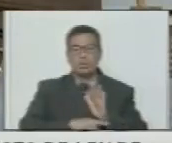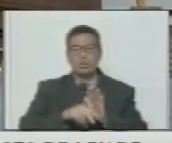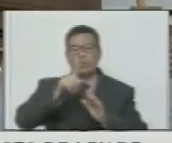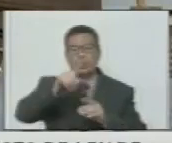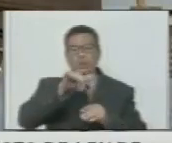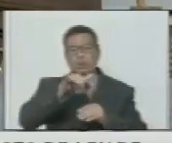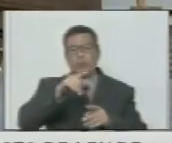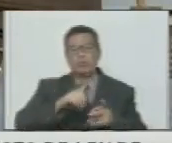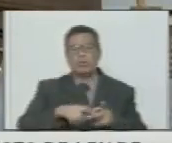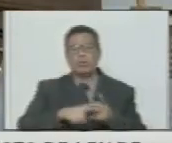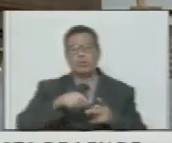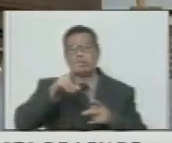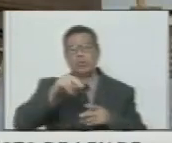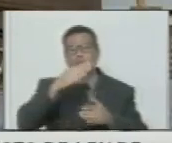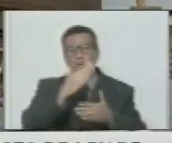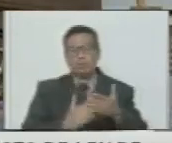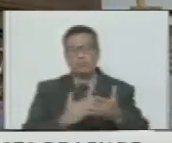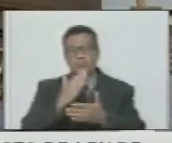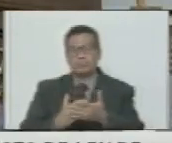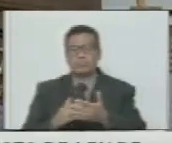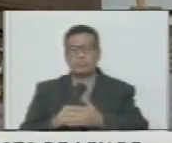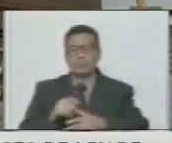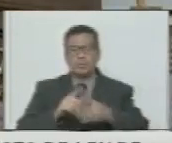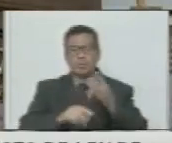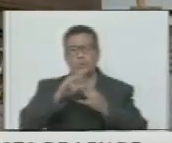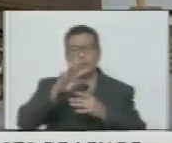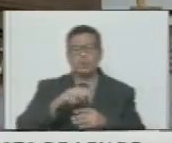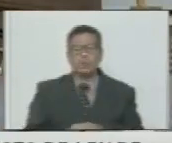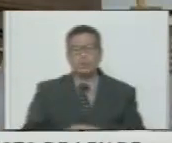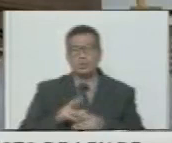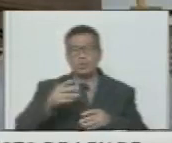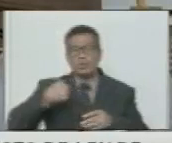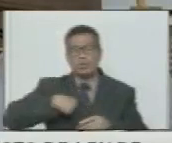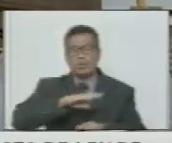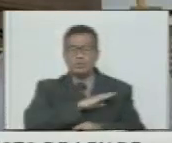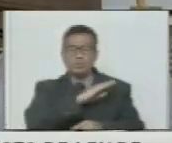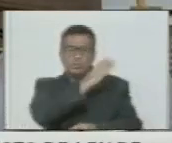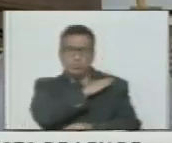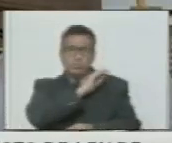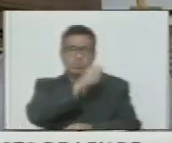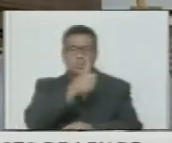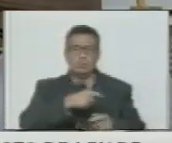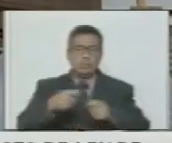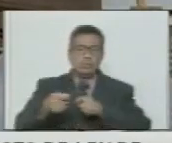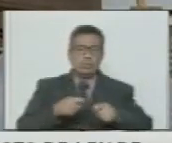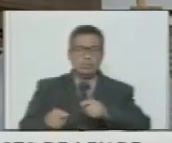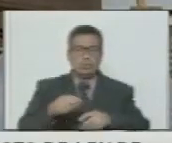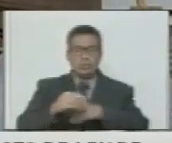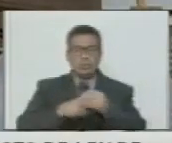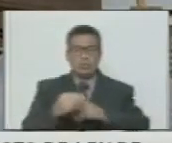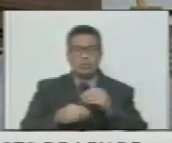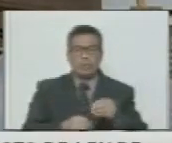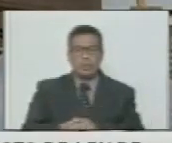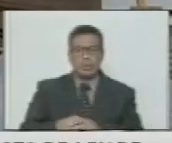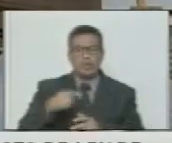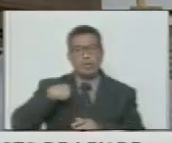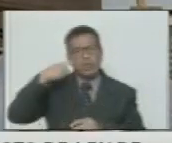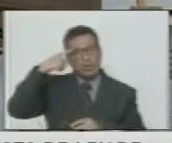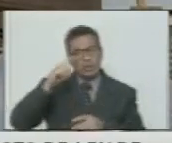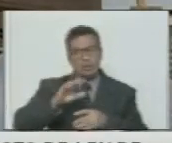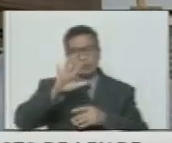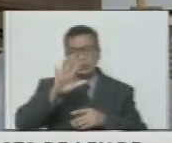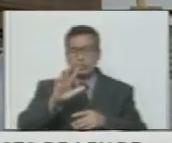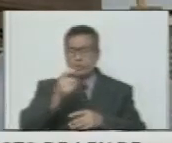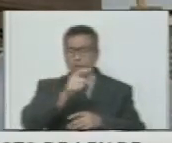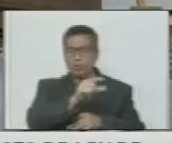nominativas, de una misma clase y no fraccionadas. 4. Poseer una junta directiva o administradora compuesta por no